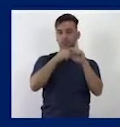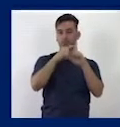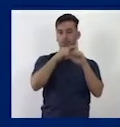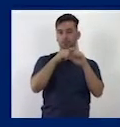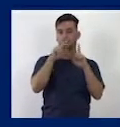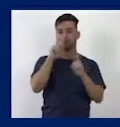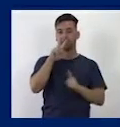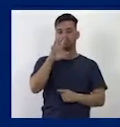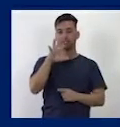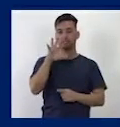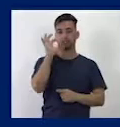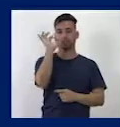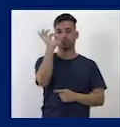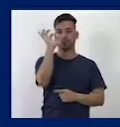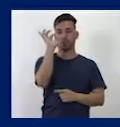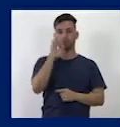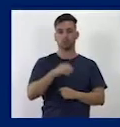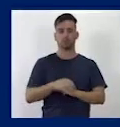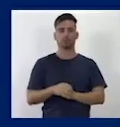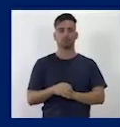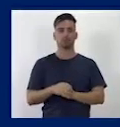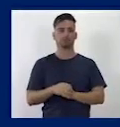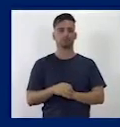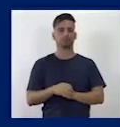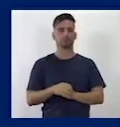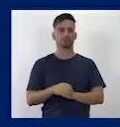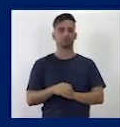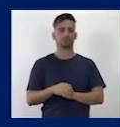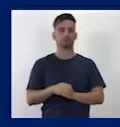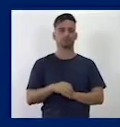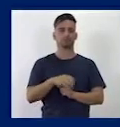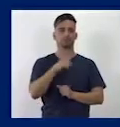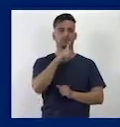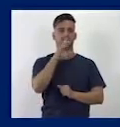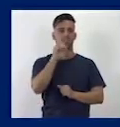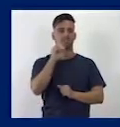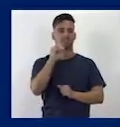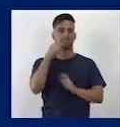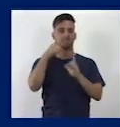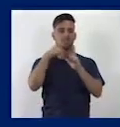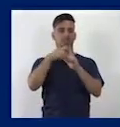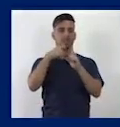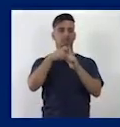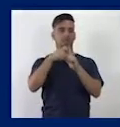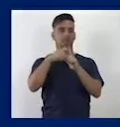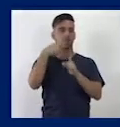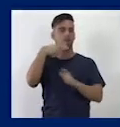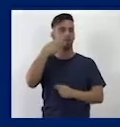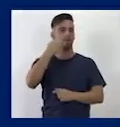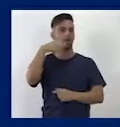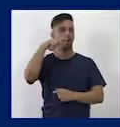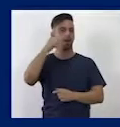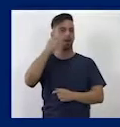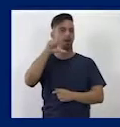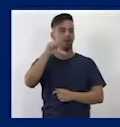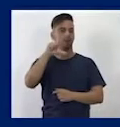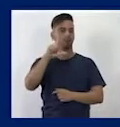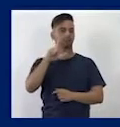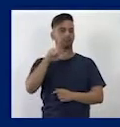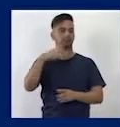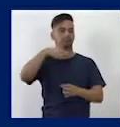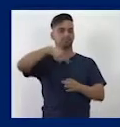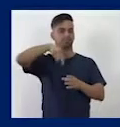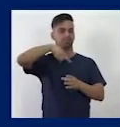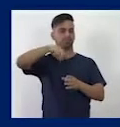de 25 grados celsius presión de un bar o sea 100 kilo para cal y concentraciones de la disolución